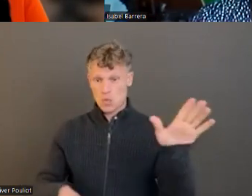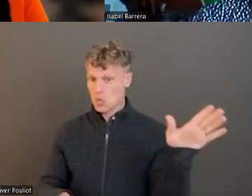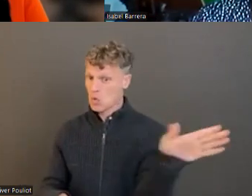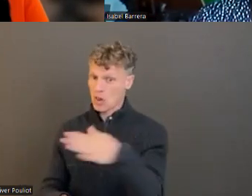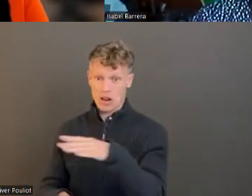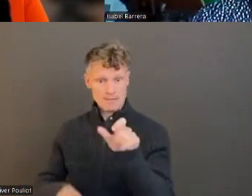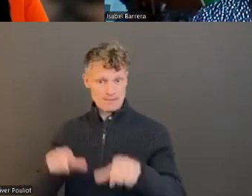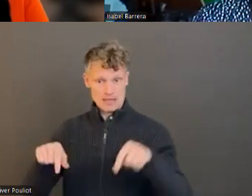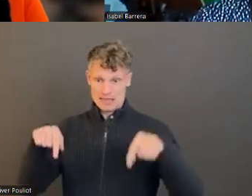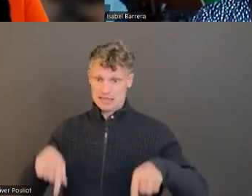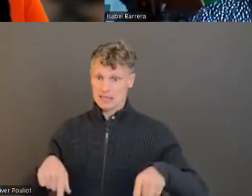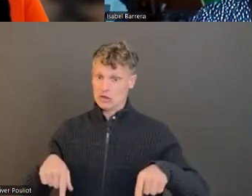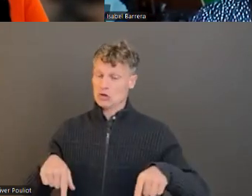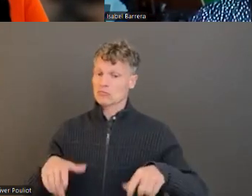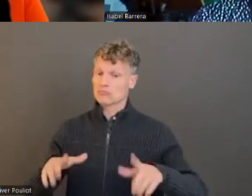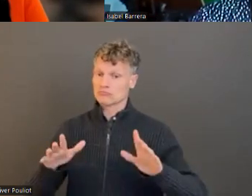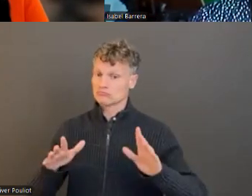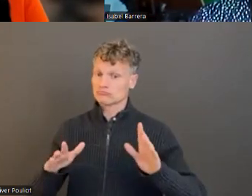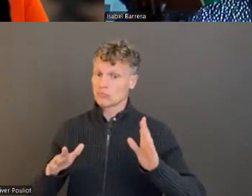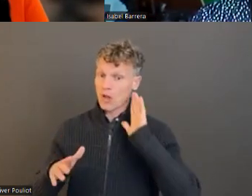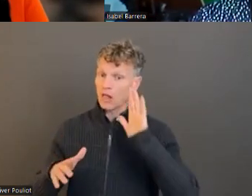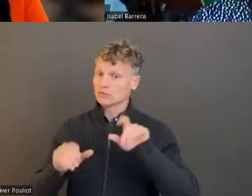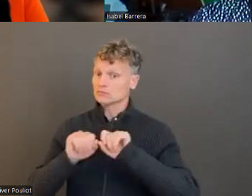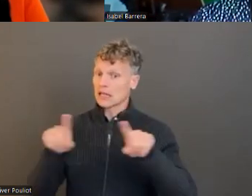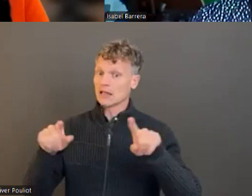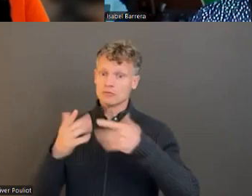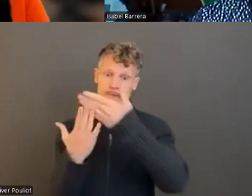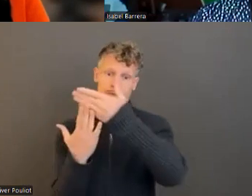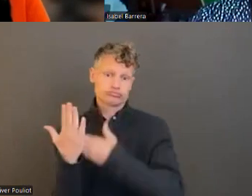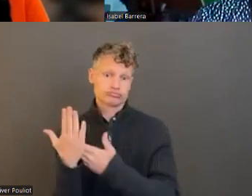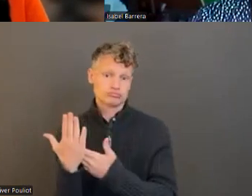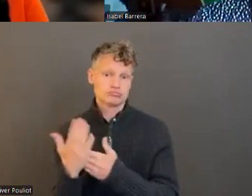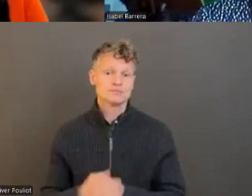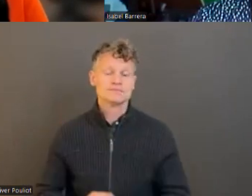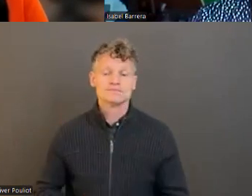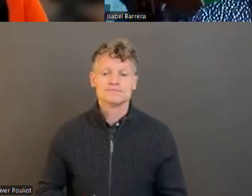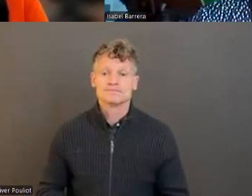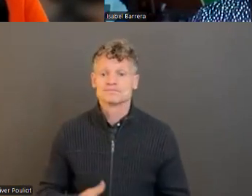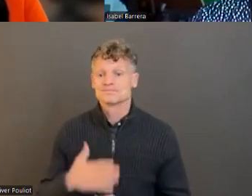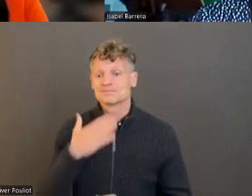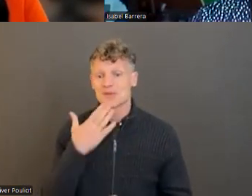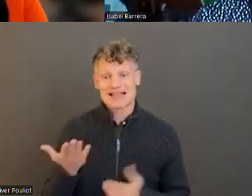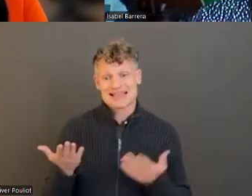respuestas que han surgido de este webinario, así que muchísimas gracias.